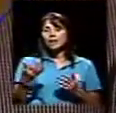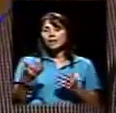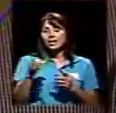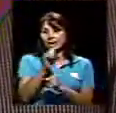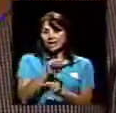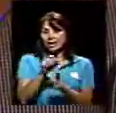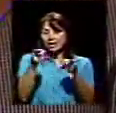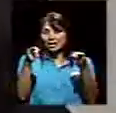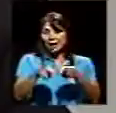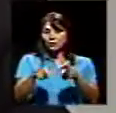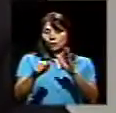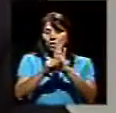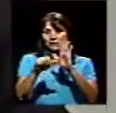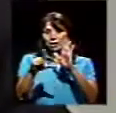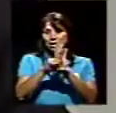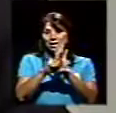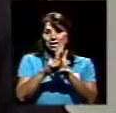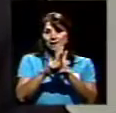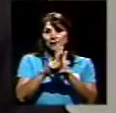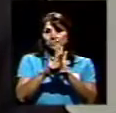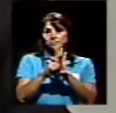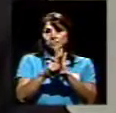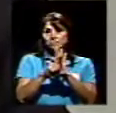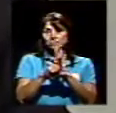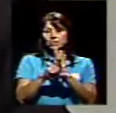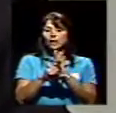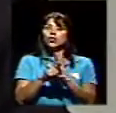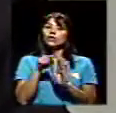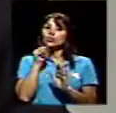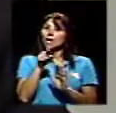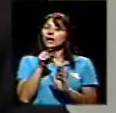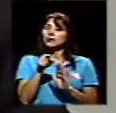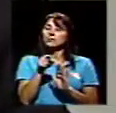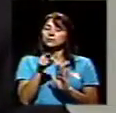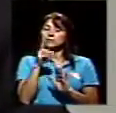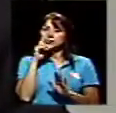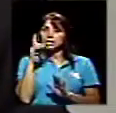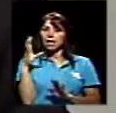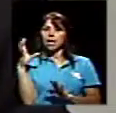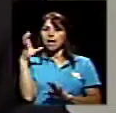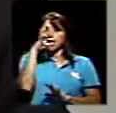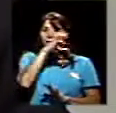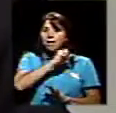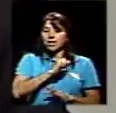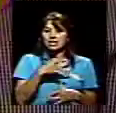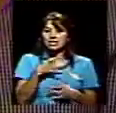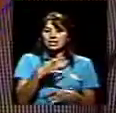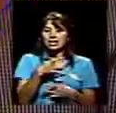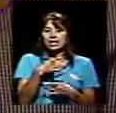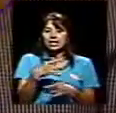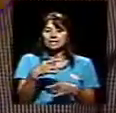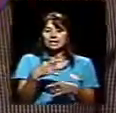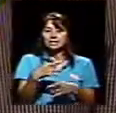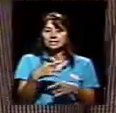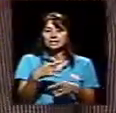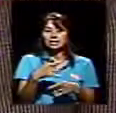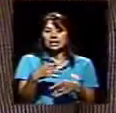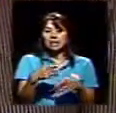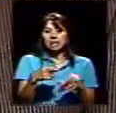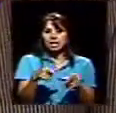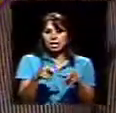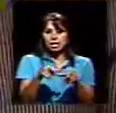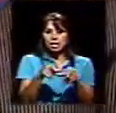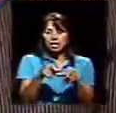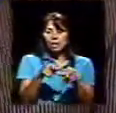de la Asamblea Legislativa, donde se manifiestan intereses locales muy, muy, muy, muy cercanos a